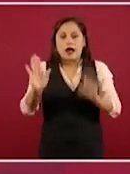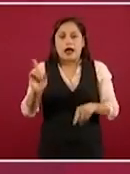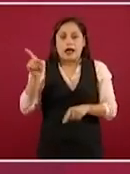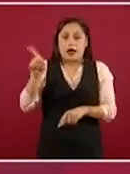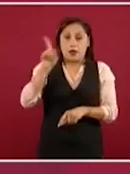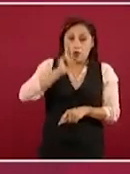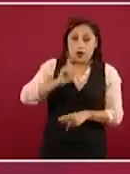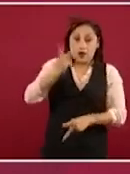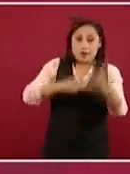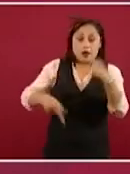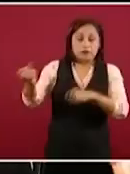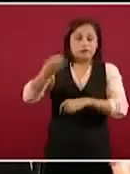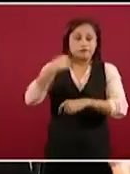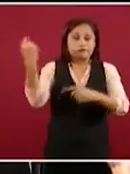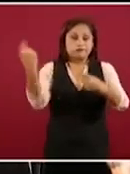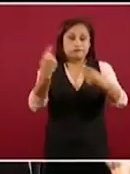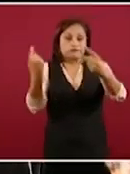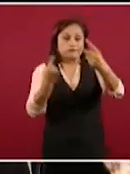información